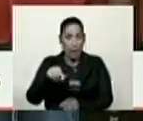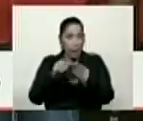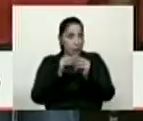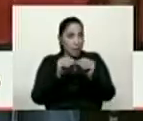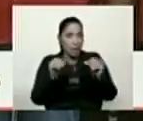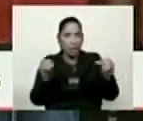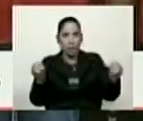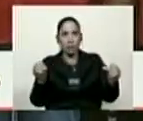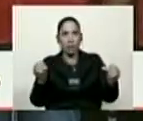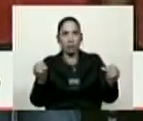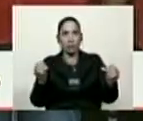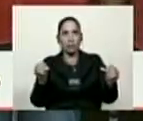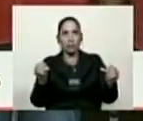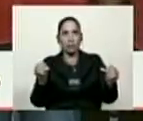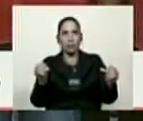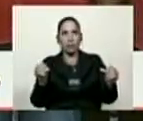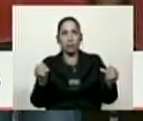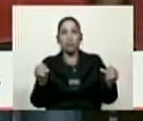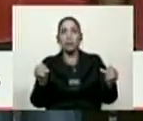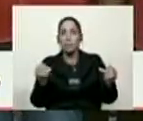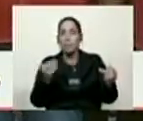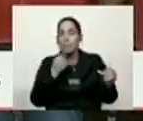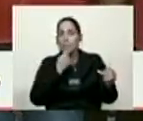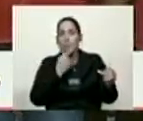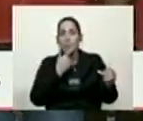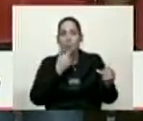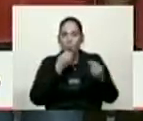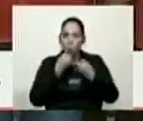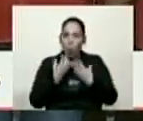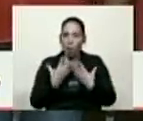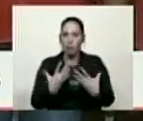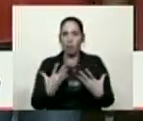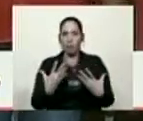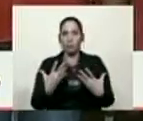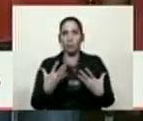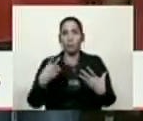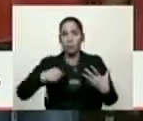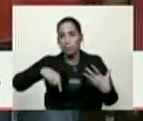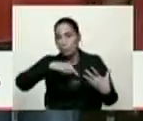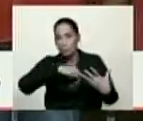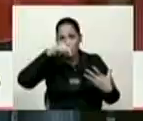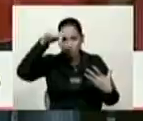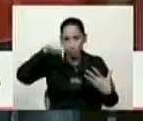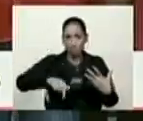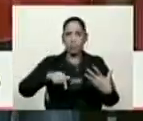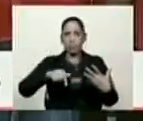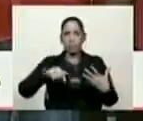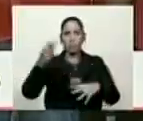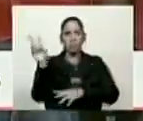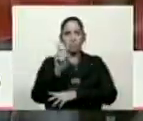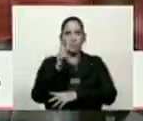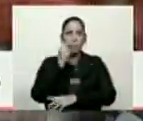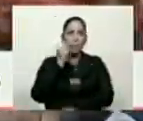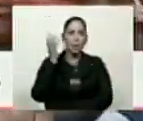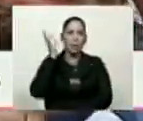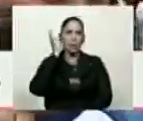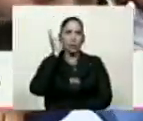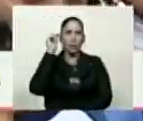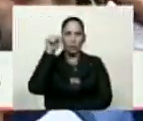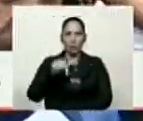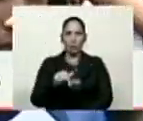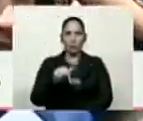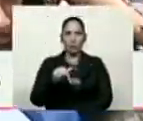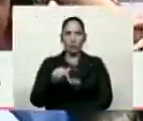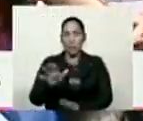demasiado, demasiado generosa. Y aquí estamos nosotros, los venezolanos y las venezolanas, de esta gran